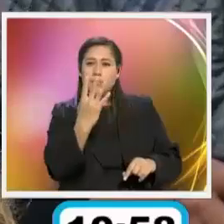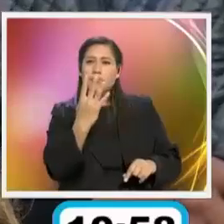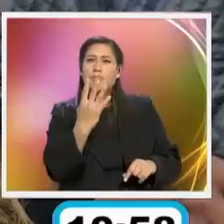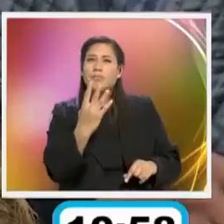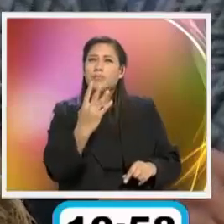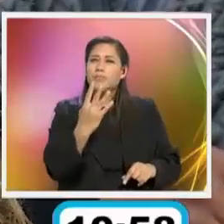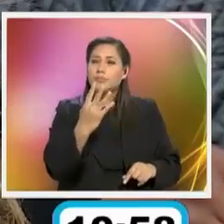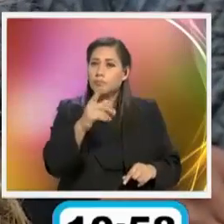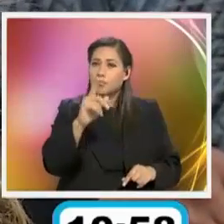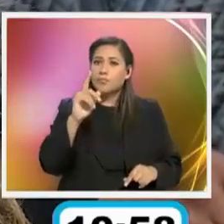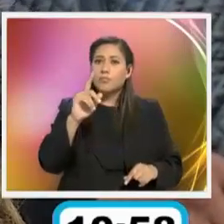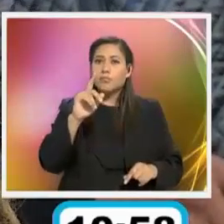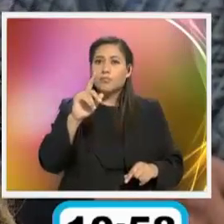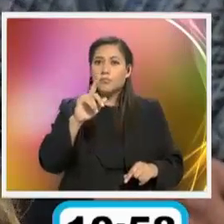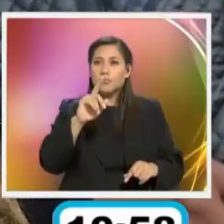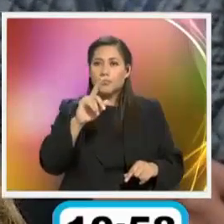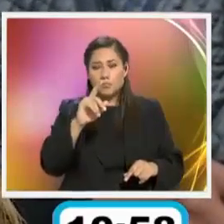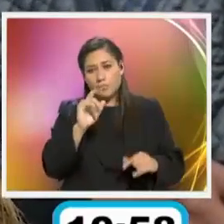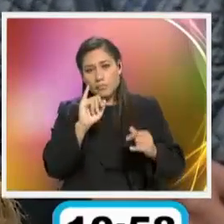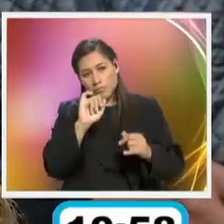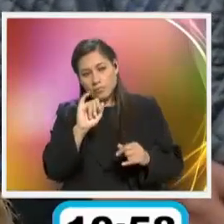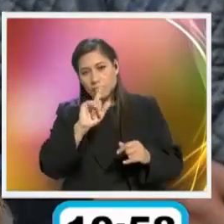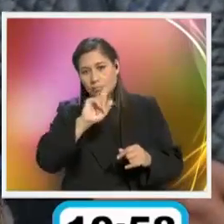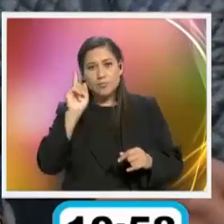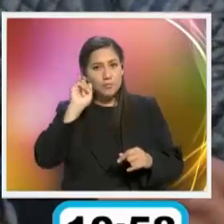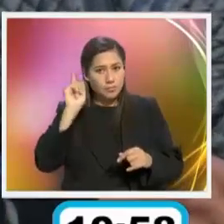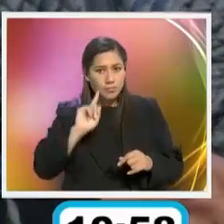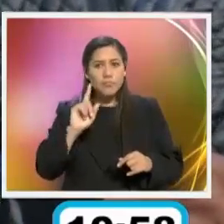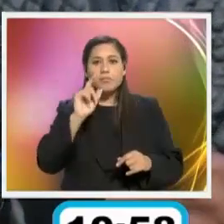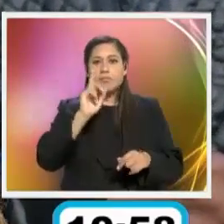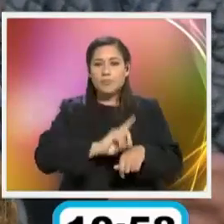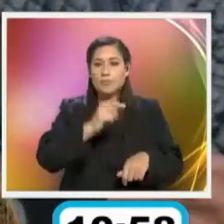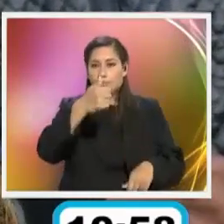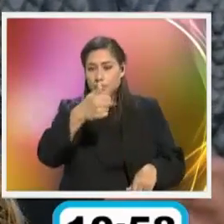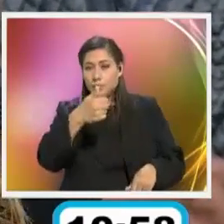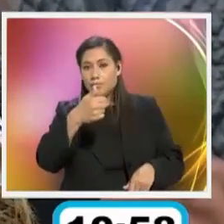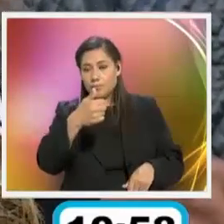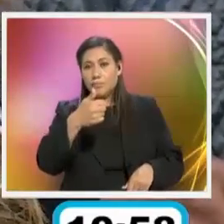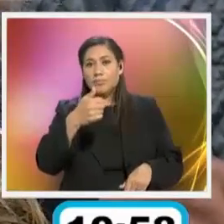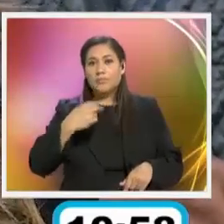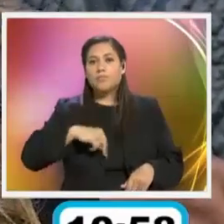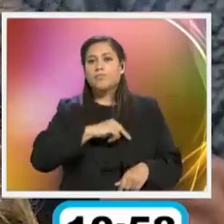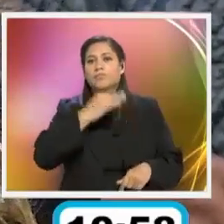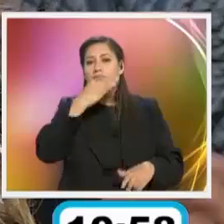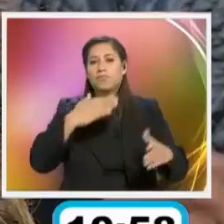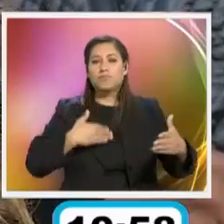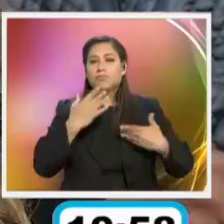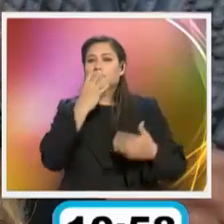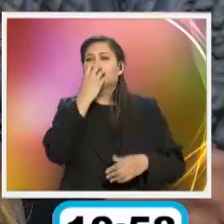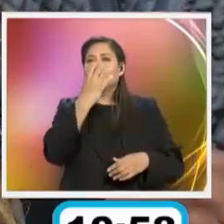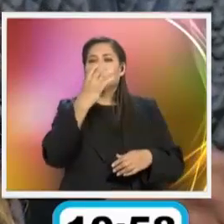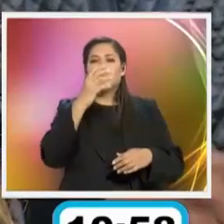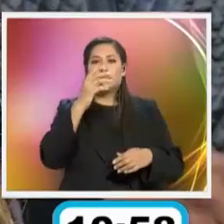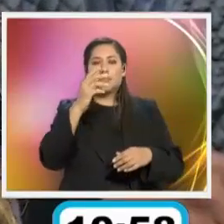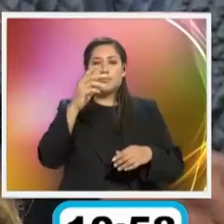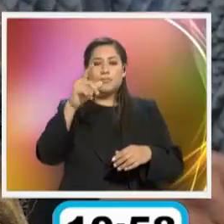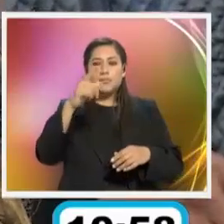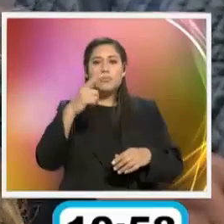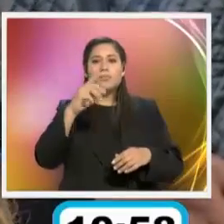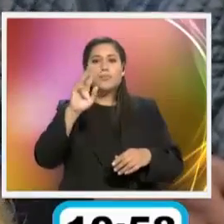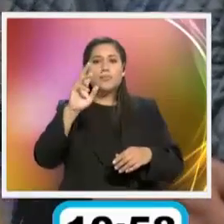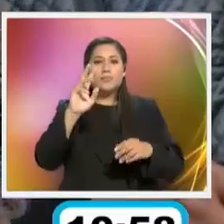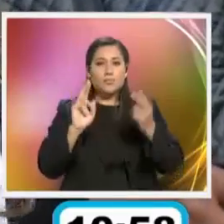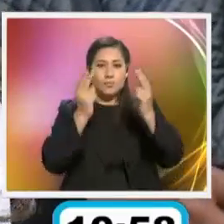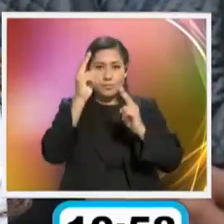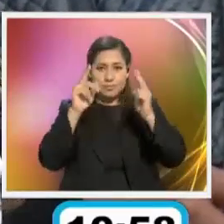24 En de Zacatecas. agosto. Bueno, sí, realmente en Zacatecas el día 6. Y vamos a estar festejando y dando el grito el 15 en Whisky Lucan,